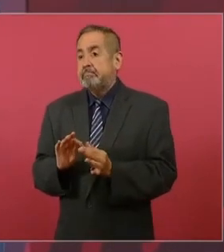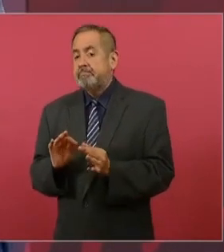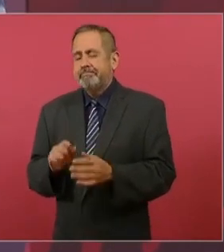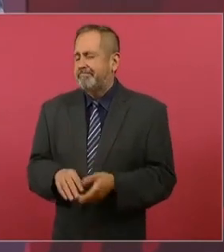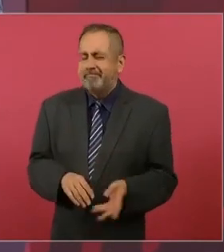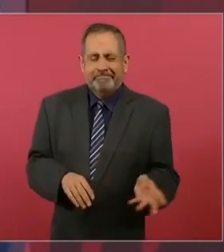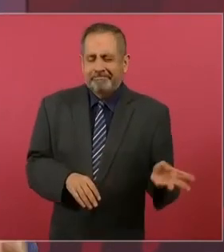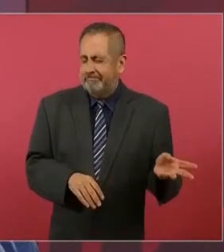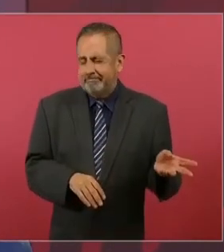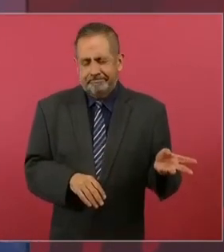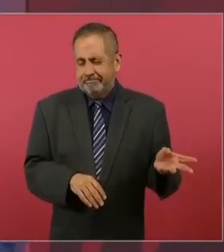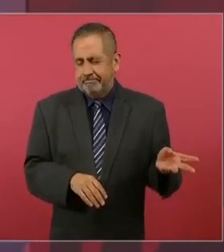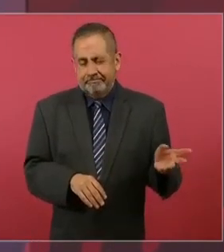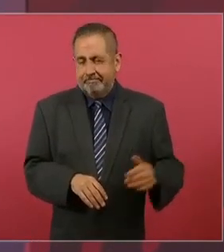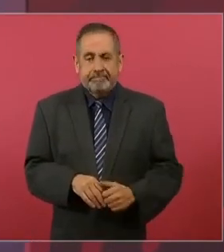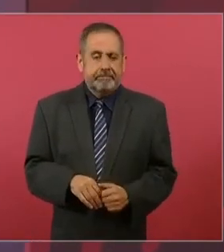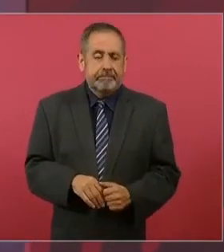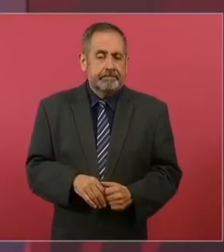pues el